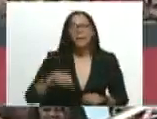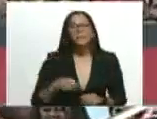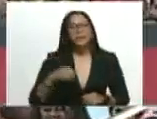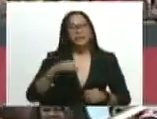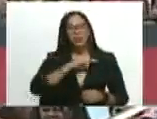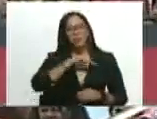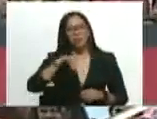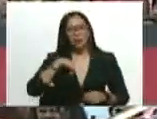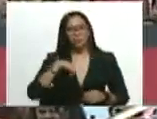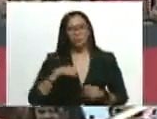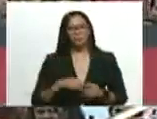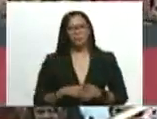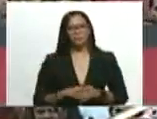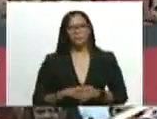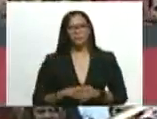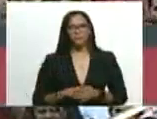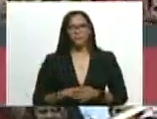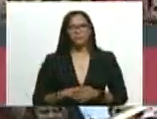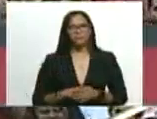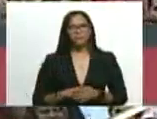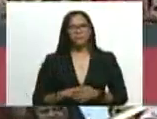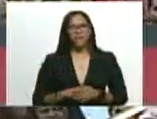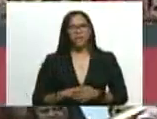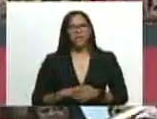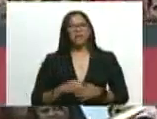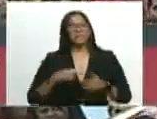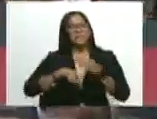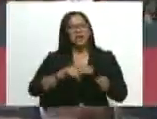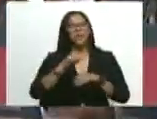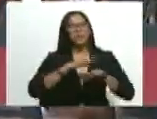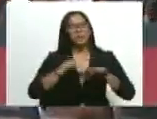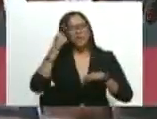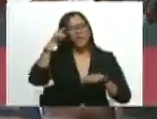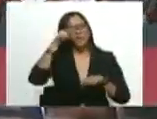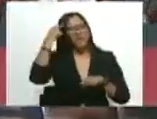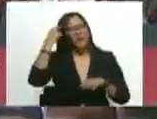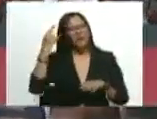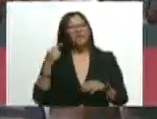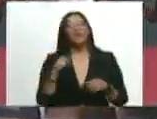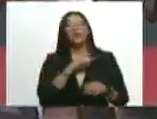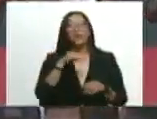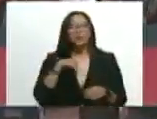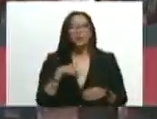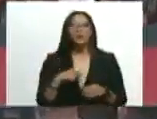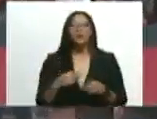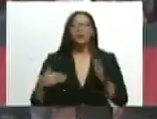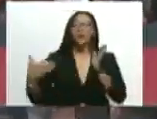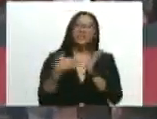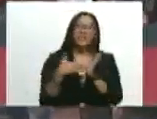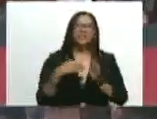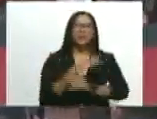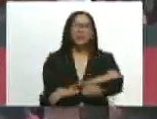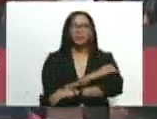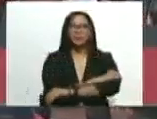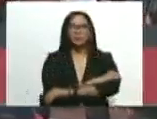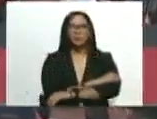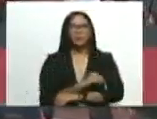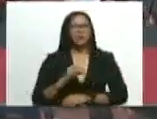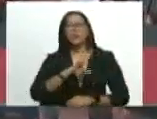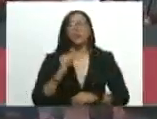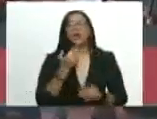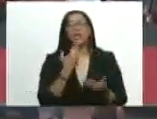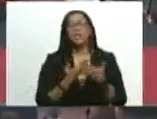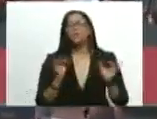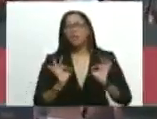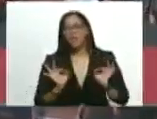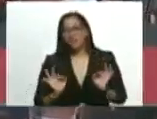militantes de llevarlo porque ustedes saben que a nosotros los ataques de la derecha No es que no nos han hecho